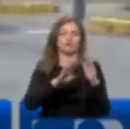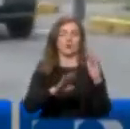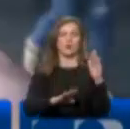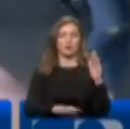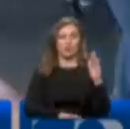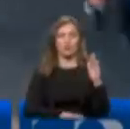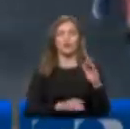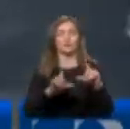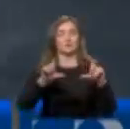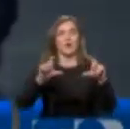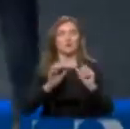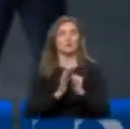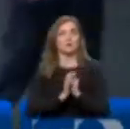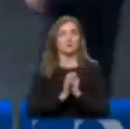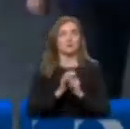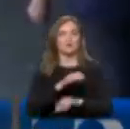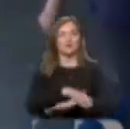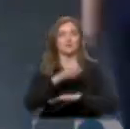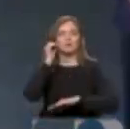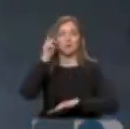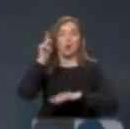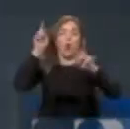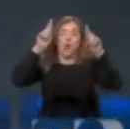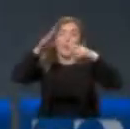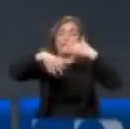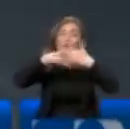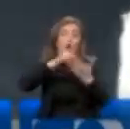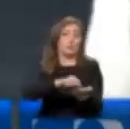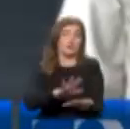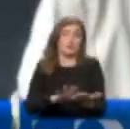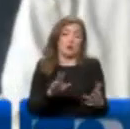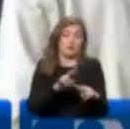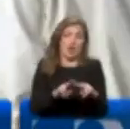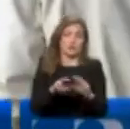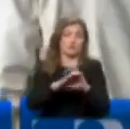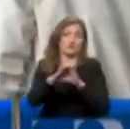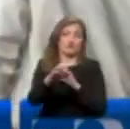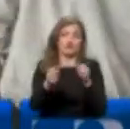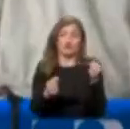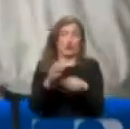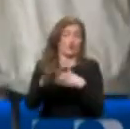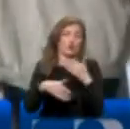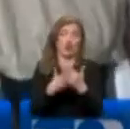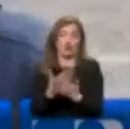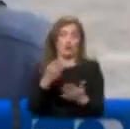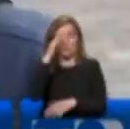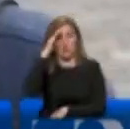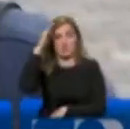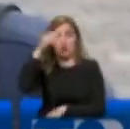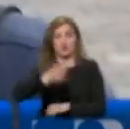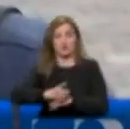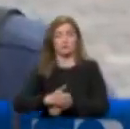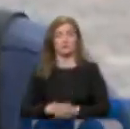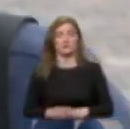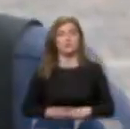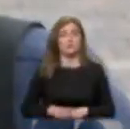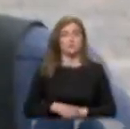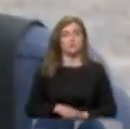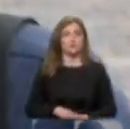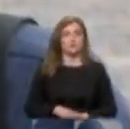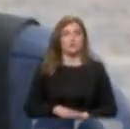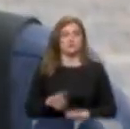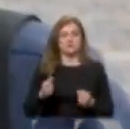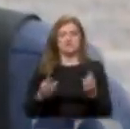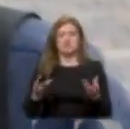opiniones. Ojalá sea el todo y sea para todos. Taxis, vehículos de todo tipo, oficiales. Parece bien porque hay mucho